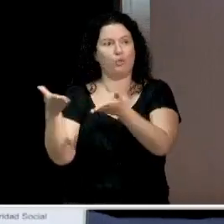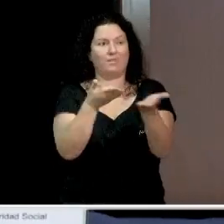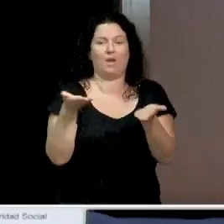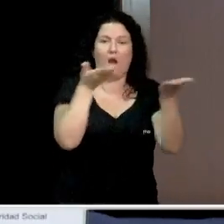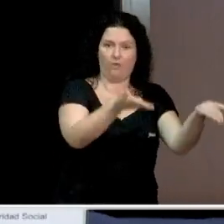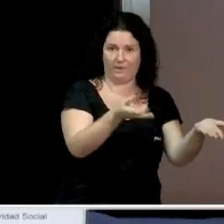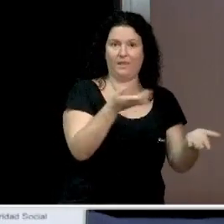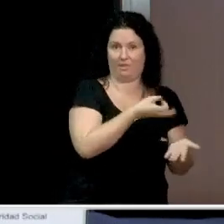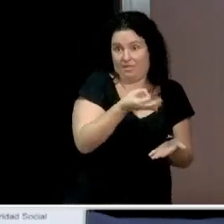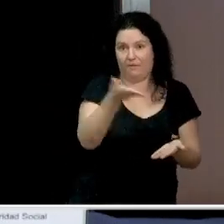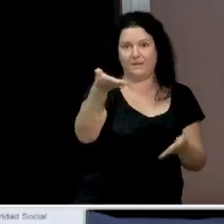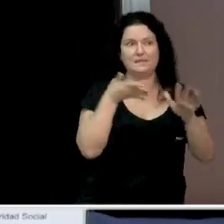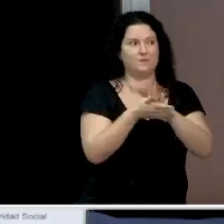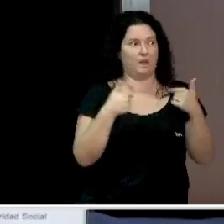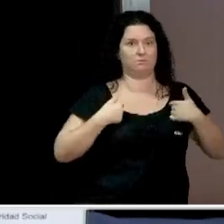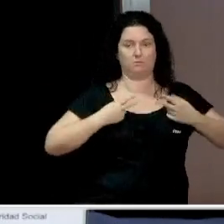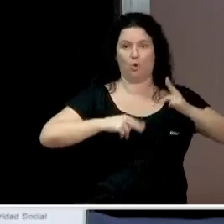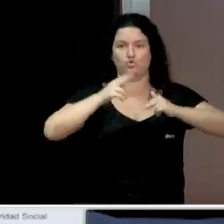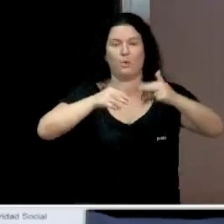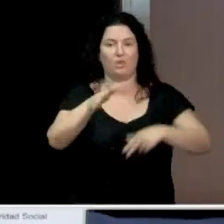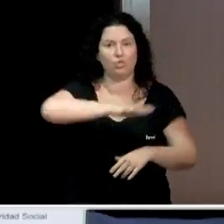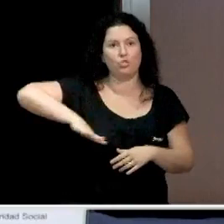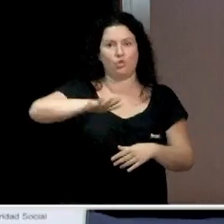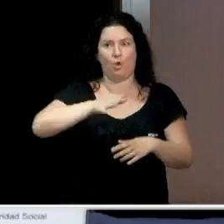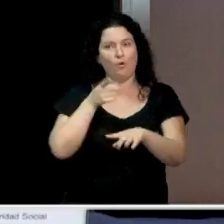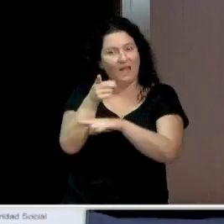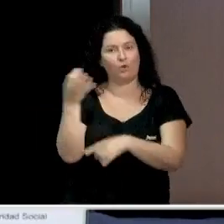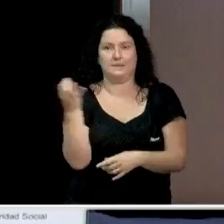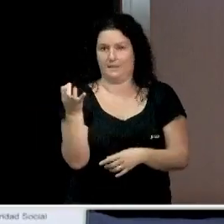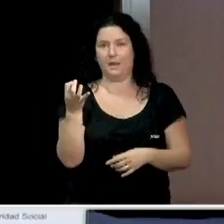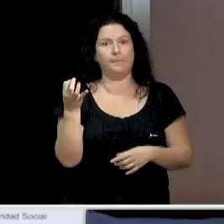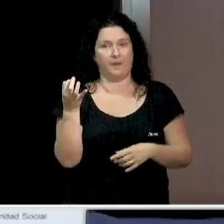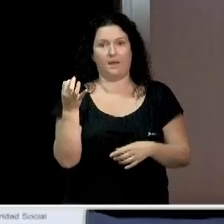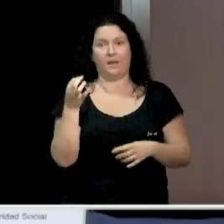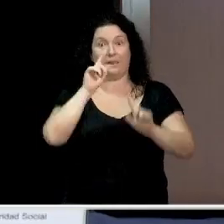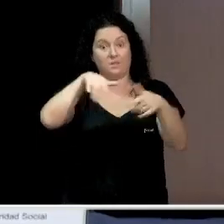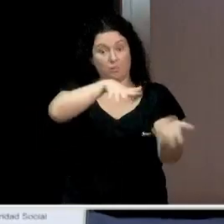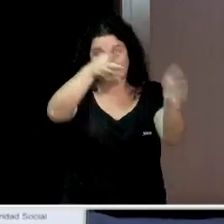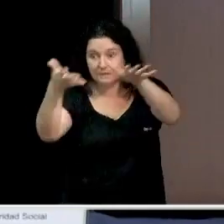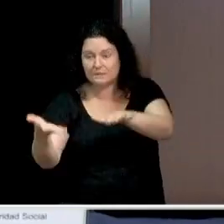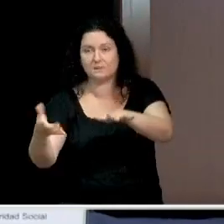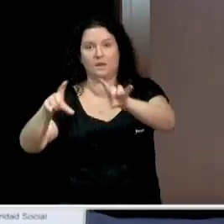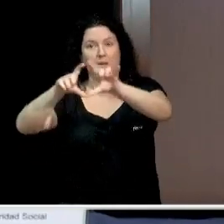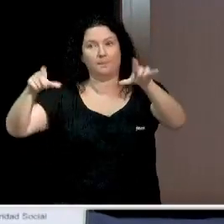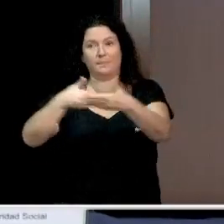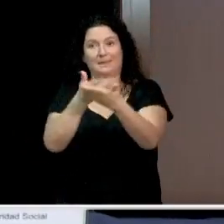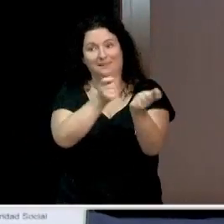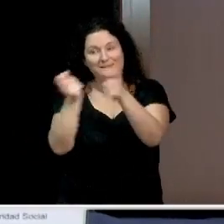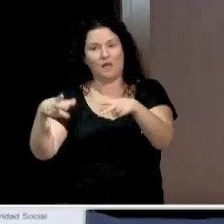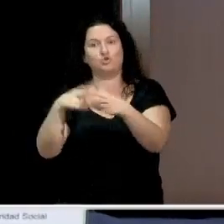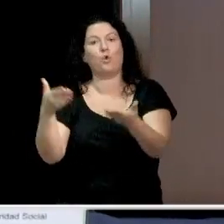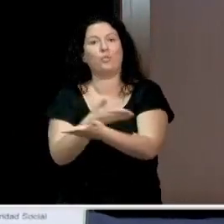base fundamental sobre la que establecer obligaciones para las empresas,